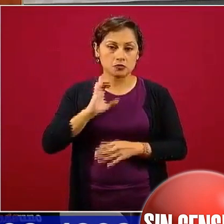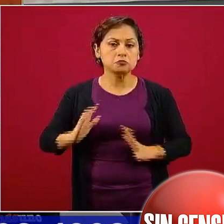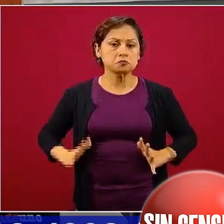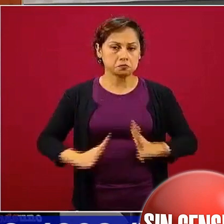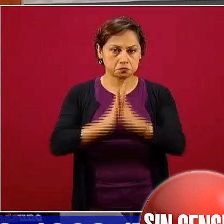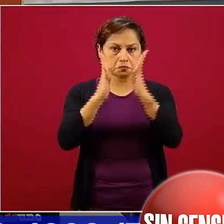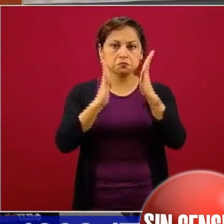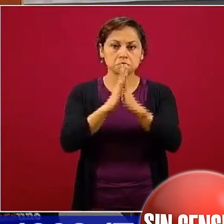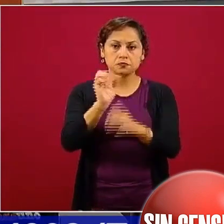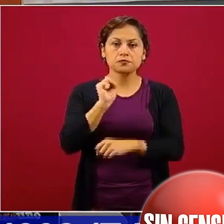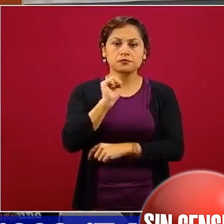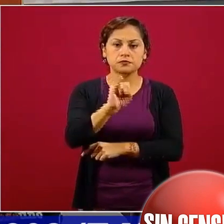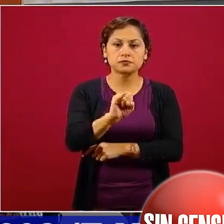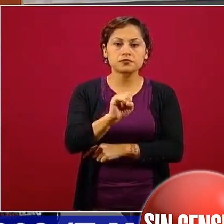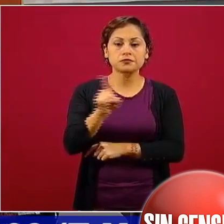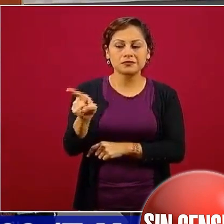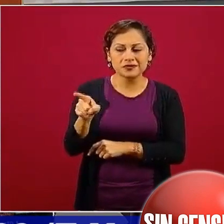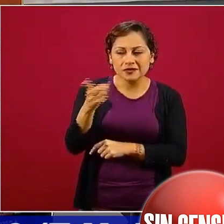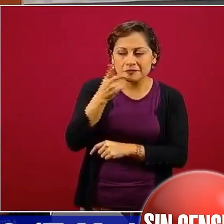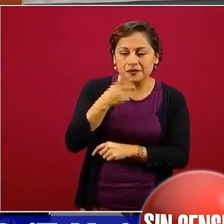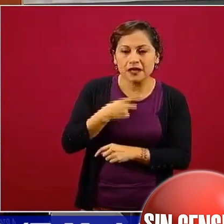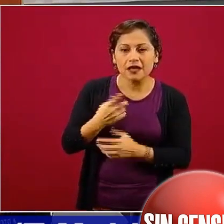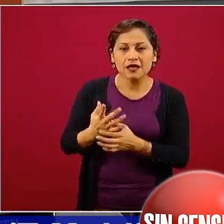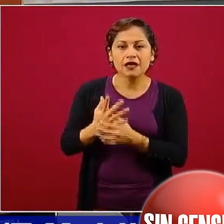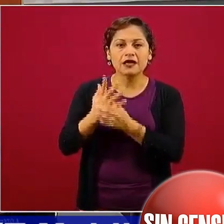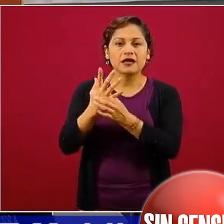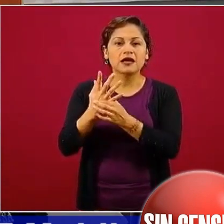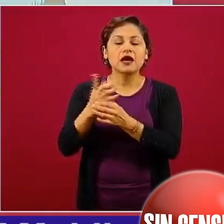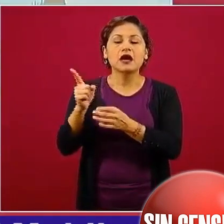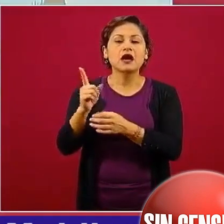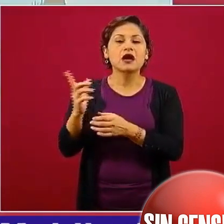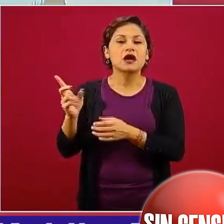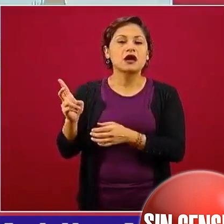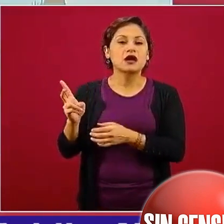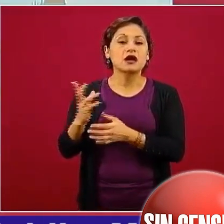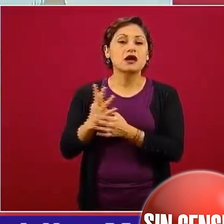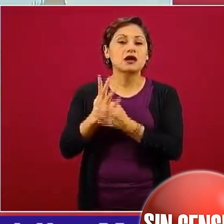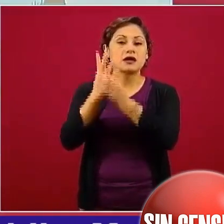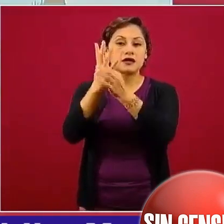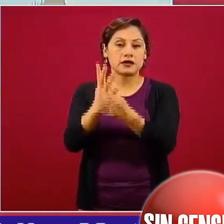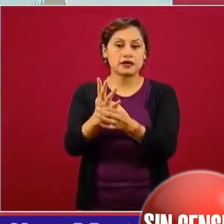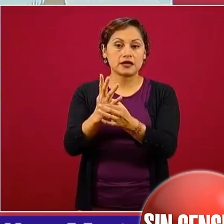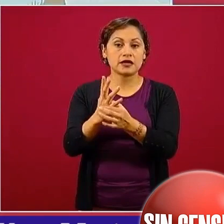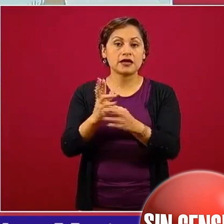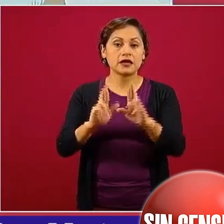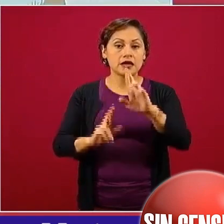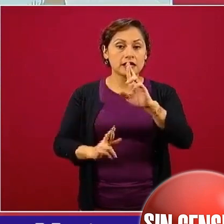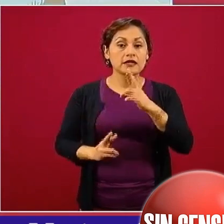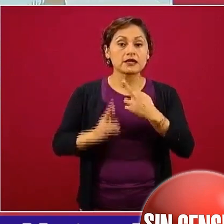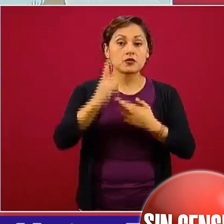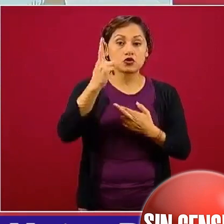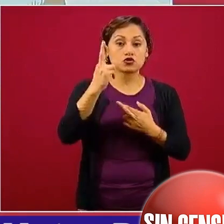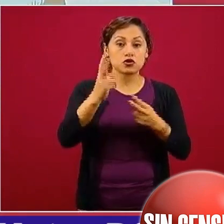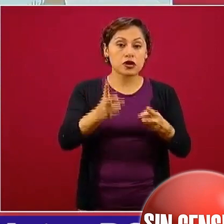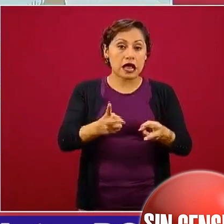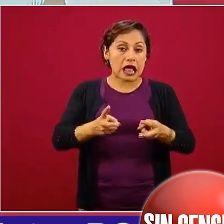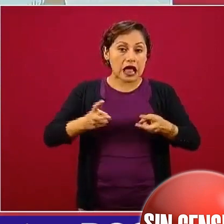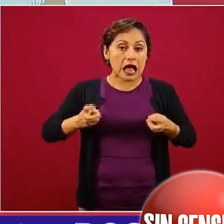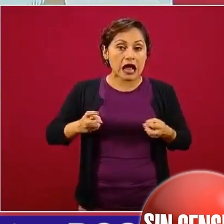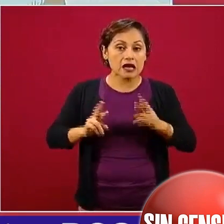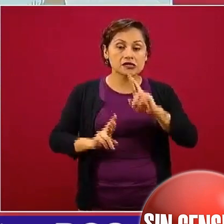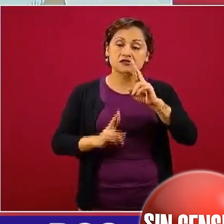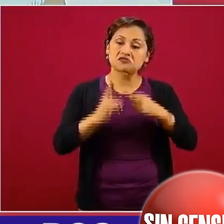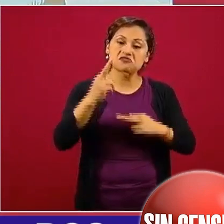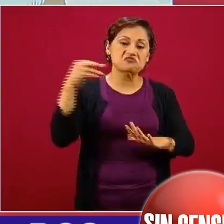Esa frase de que revolución que tranza, revolución que se suicida, o algo